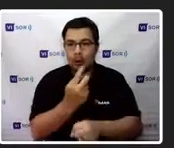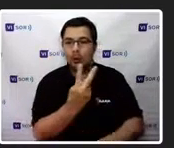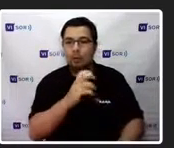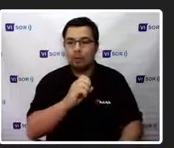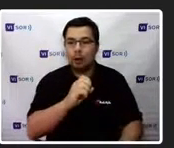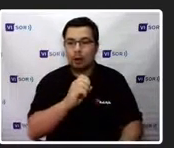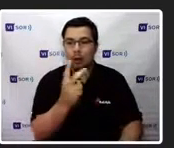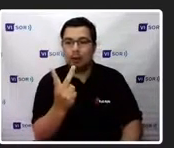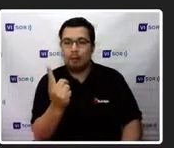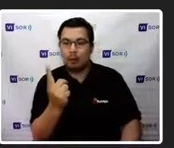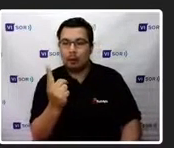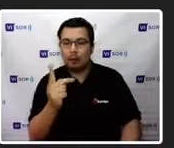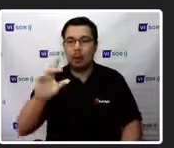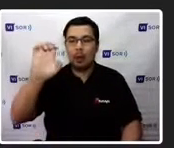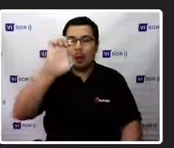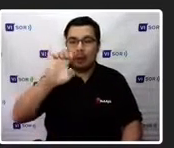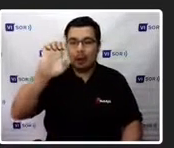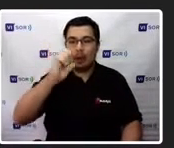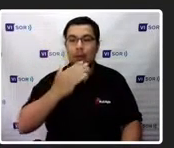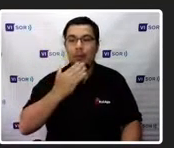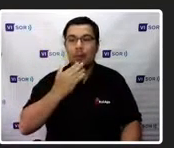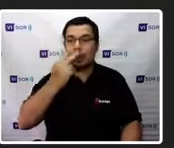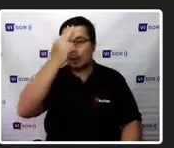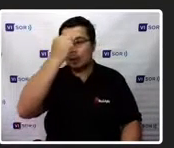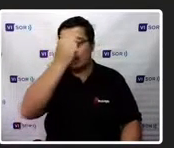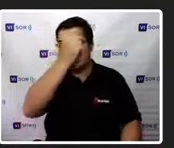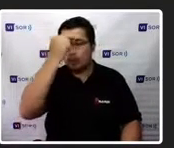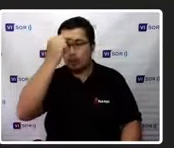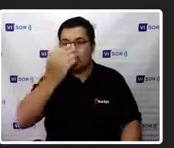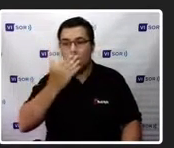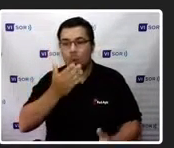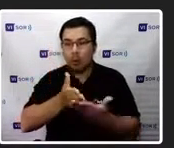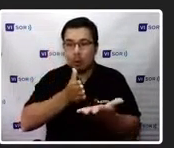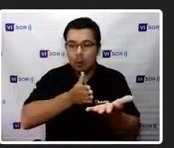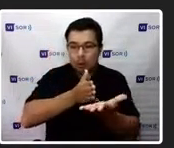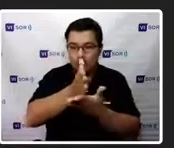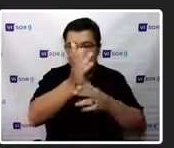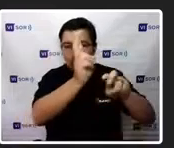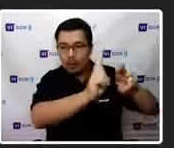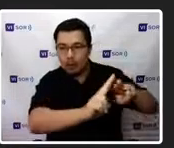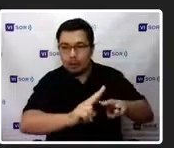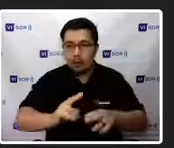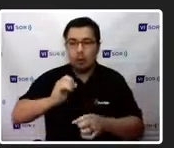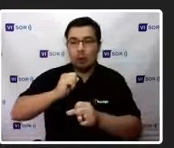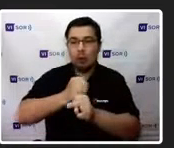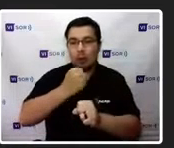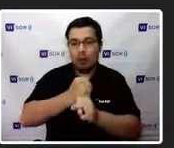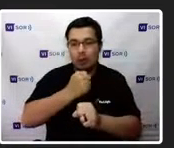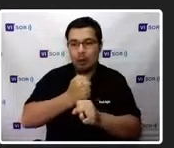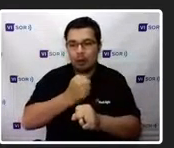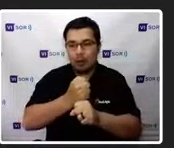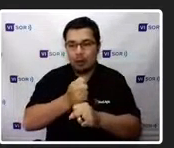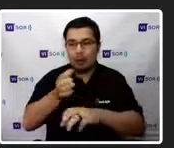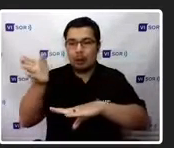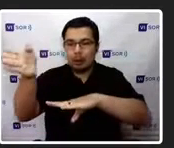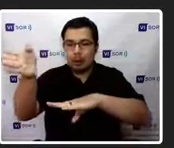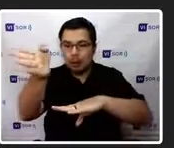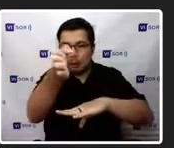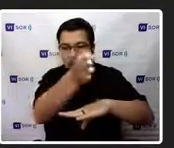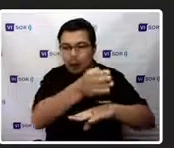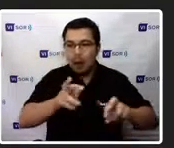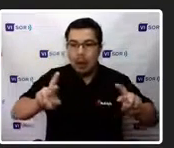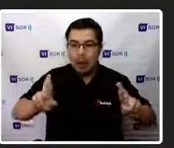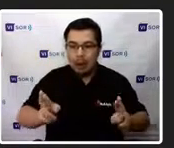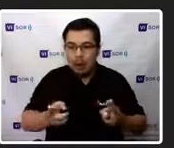incluso cuando partimos este periodo académico, estuvimos realizando talleres de terrenos, perdón, de recuperación de las actividades